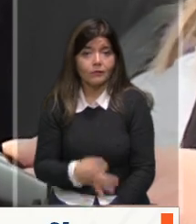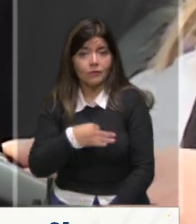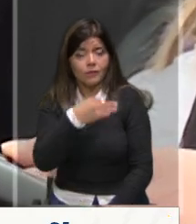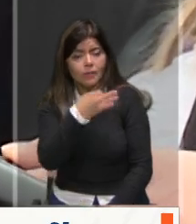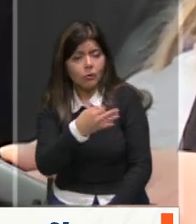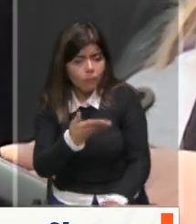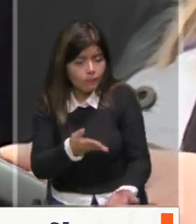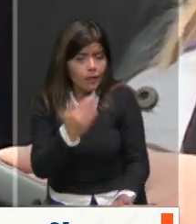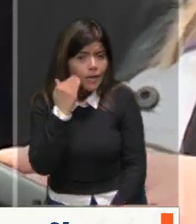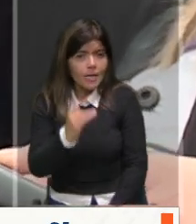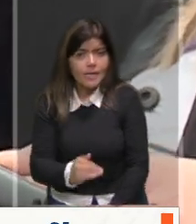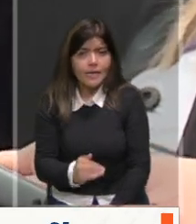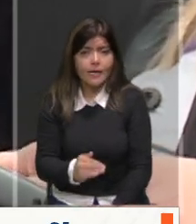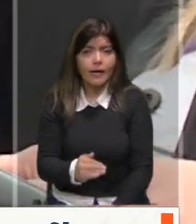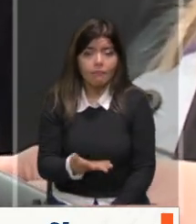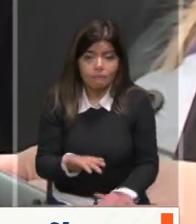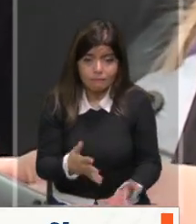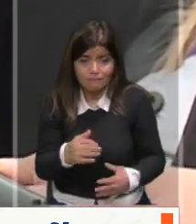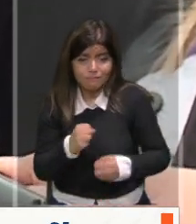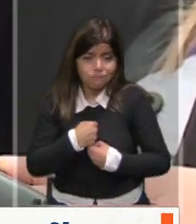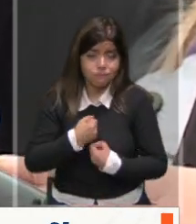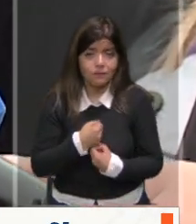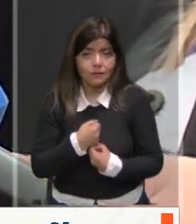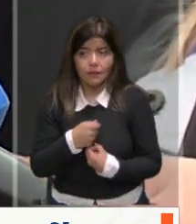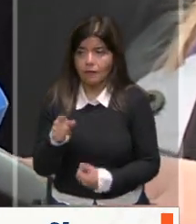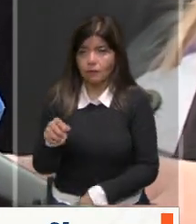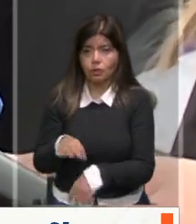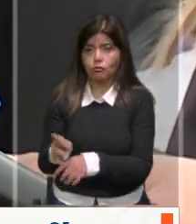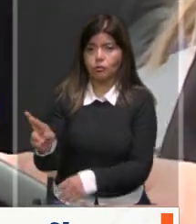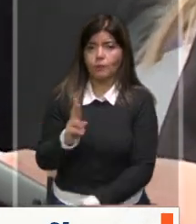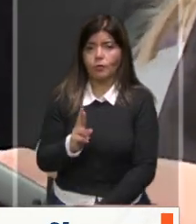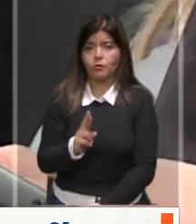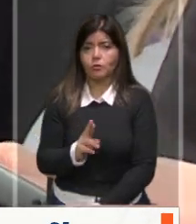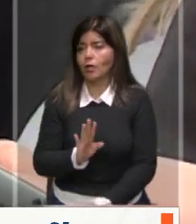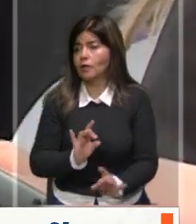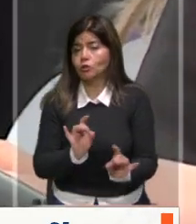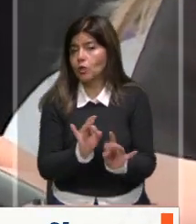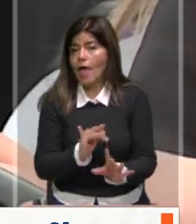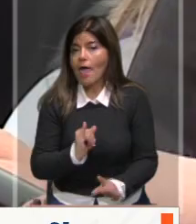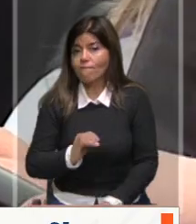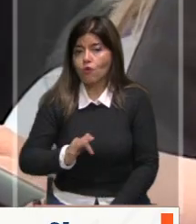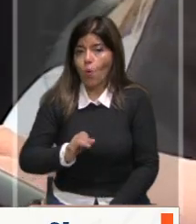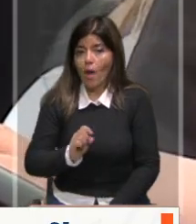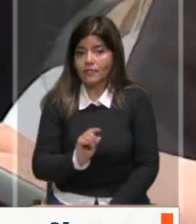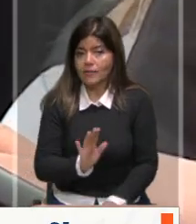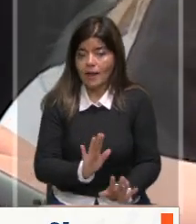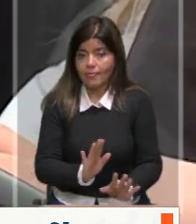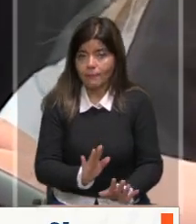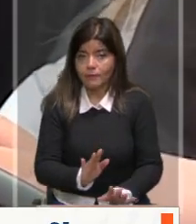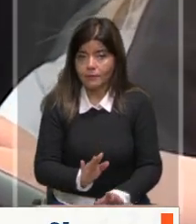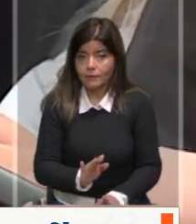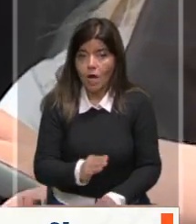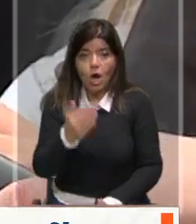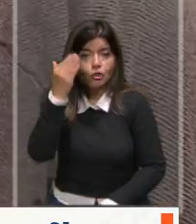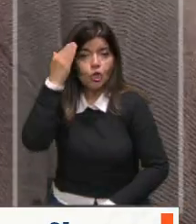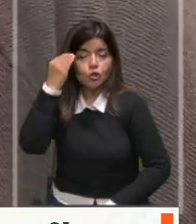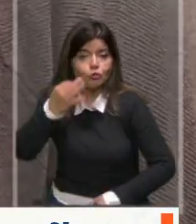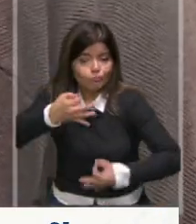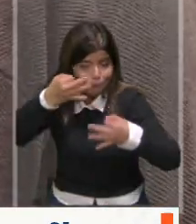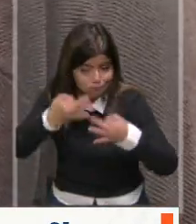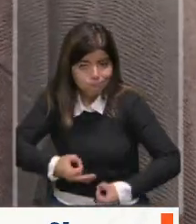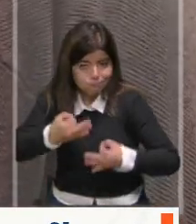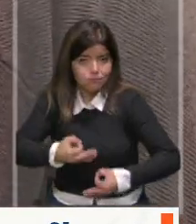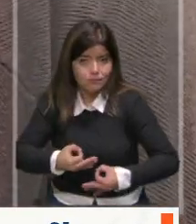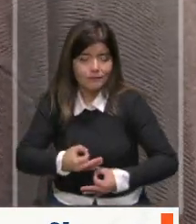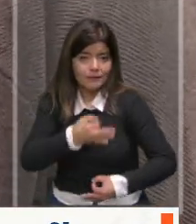que está siendo inconsciente, que no responde nada, ella no me puede responder eso, que me diga que es producto de la influenza. No supo dar el diagnóstico correcto. En